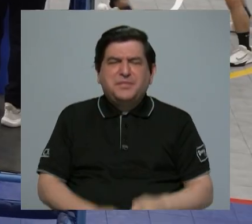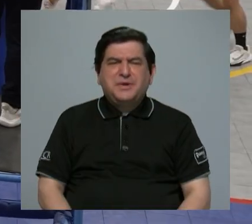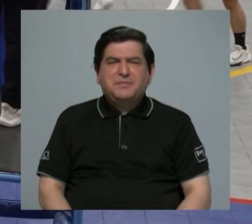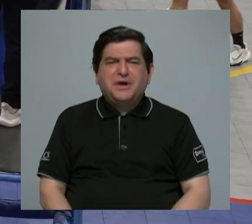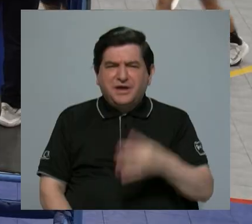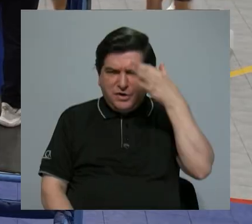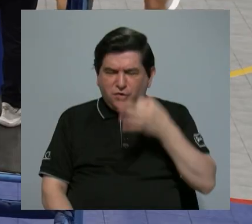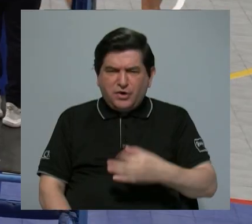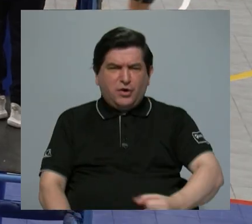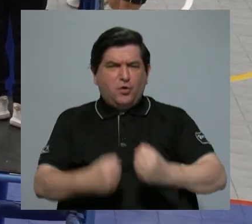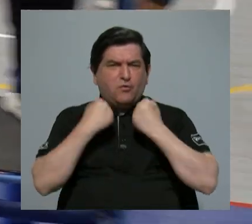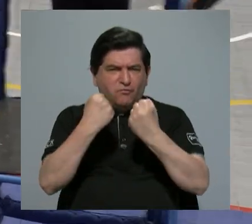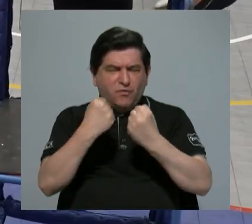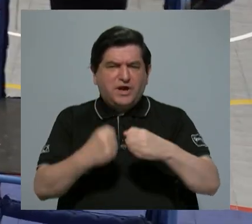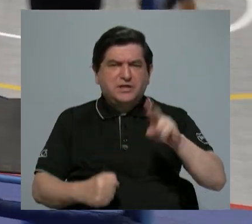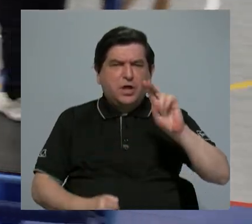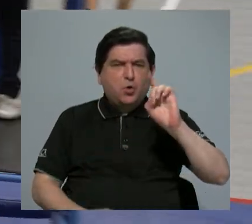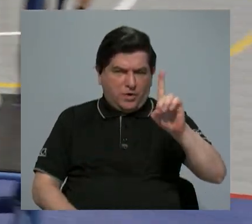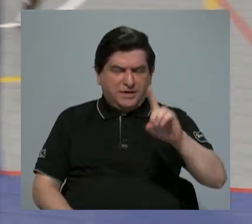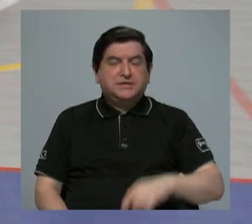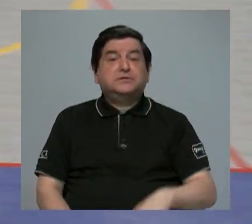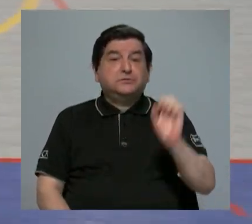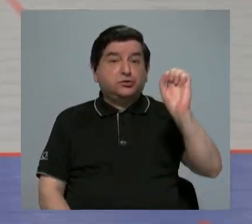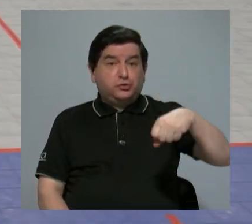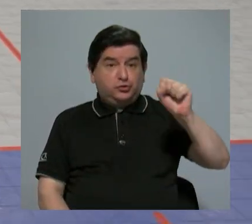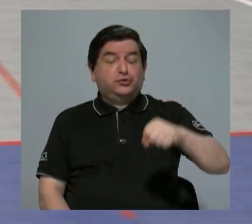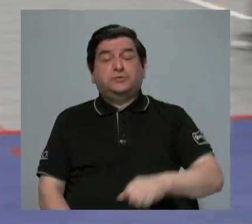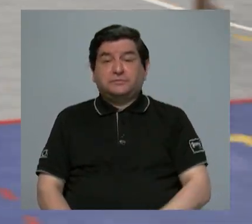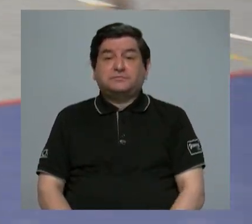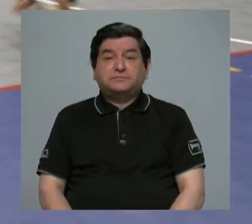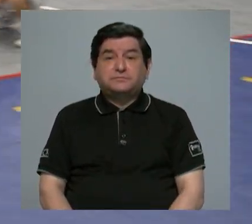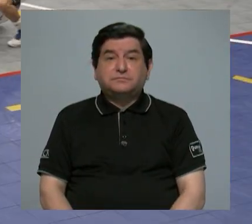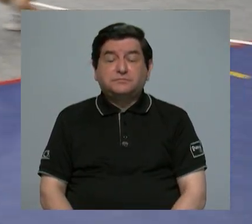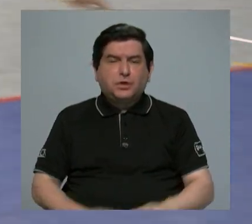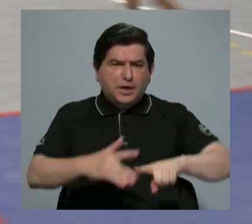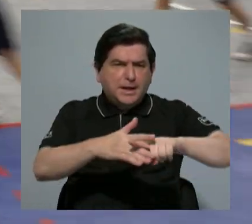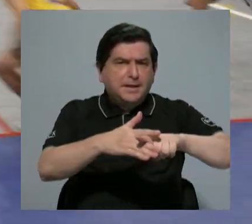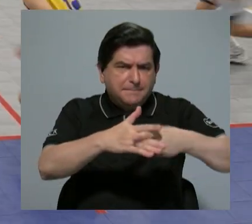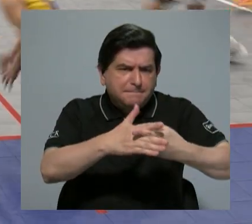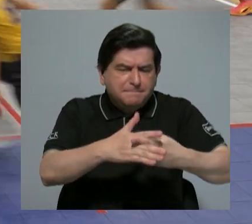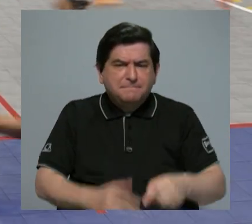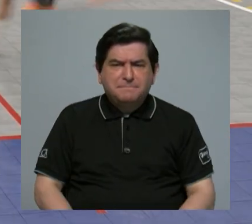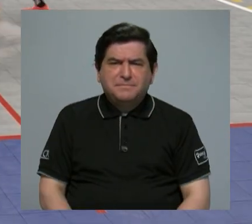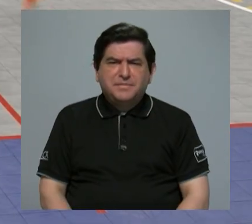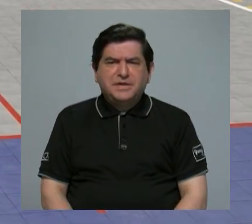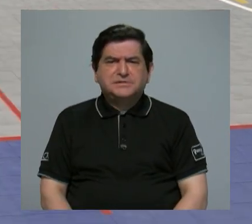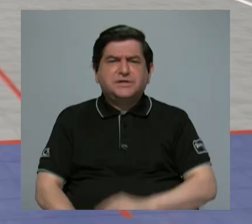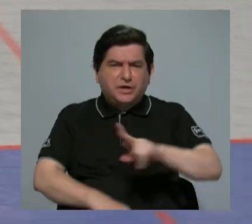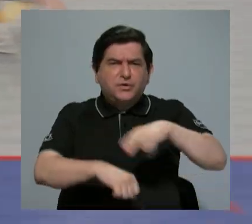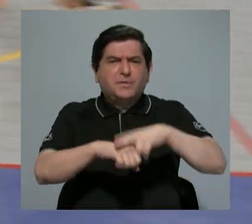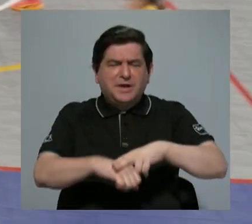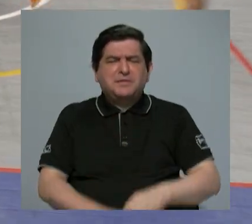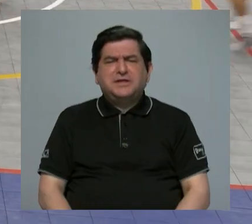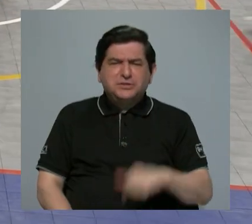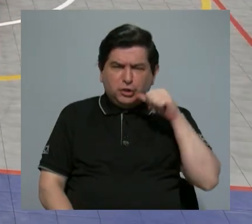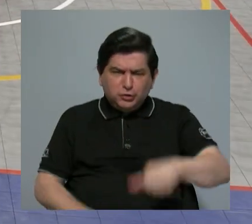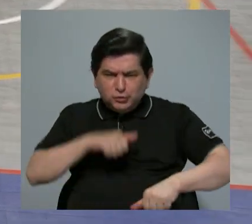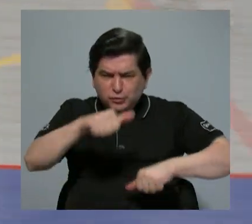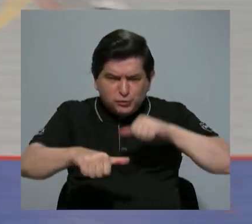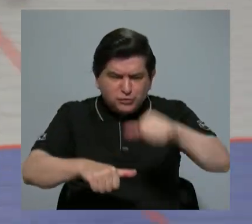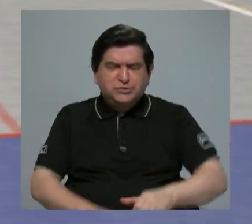me parece que empezó bastante fuerte la UNED. Sí, la UNED empezó como es costumbre,